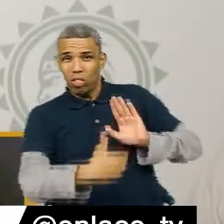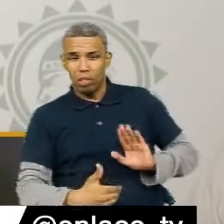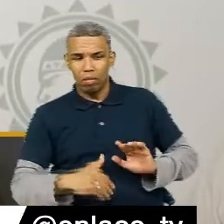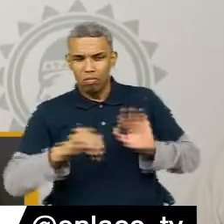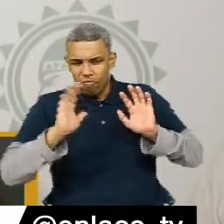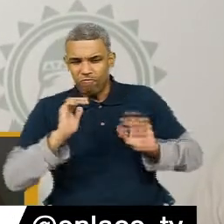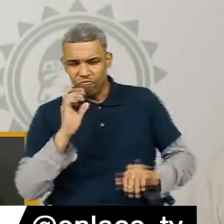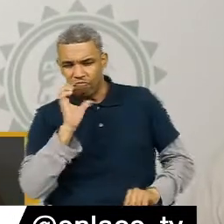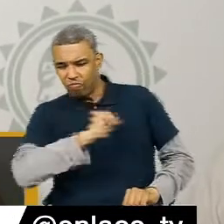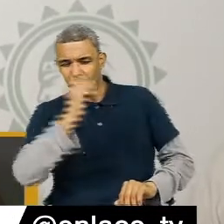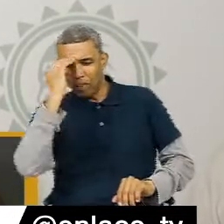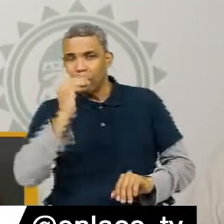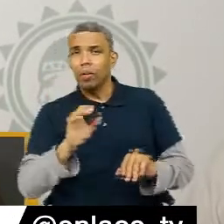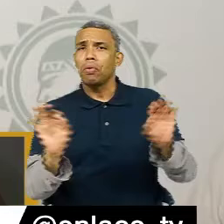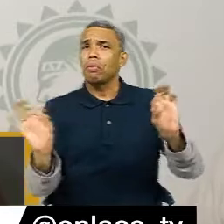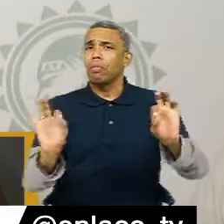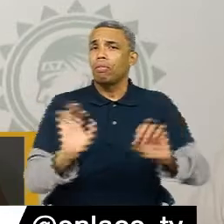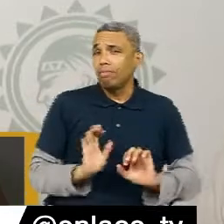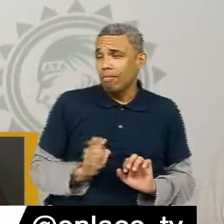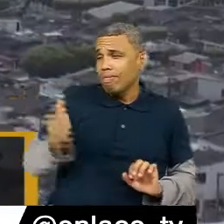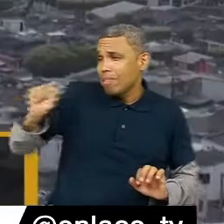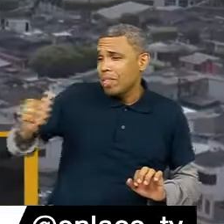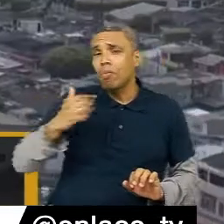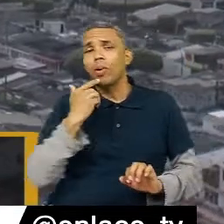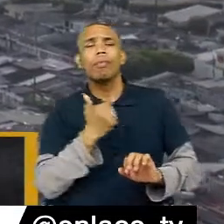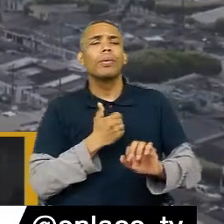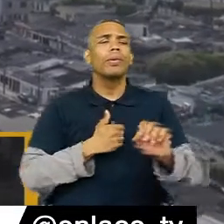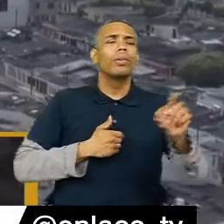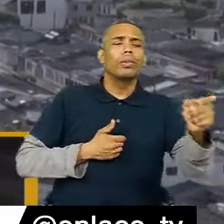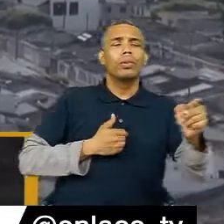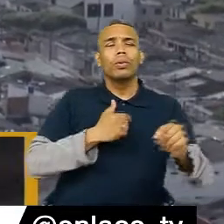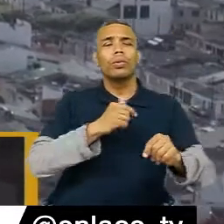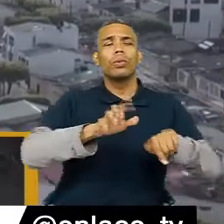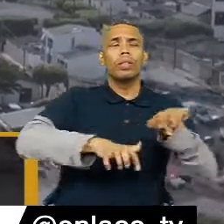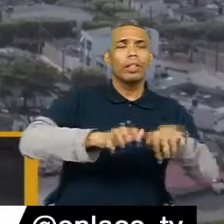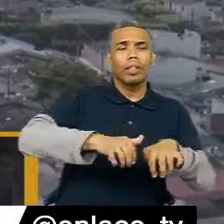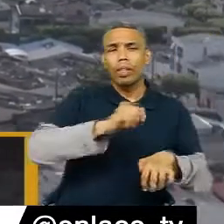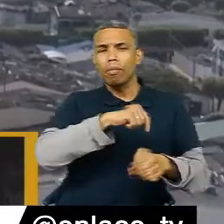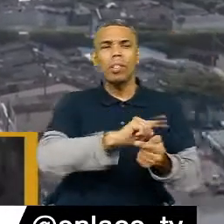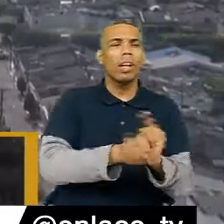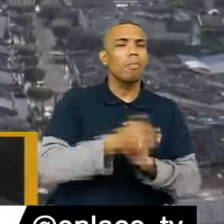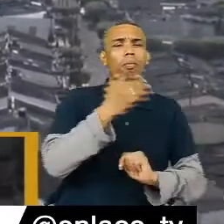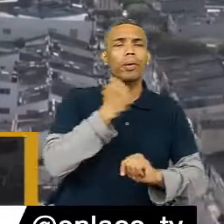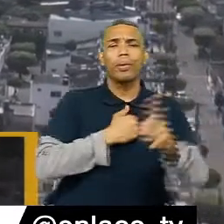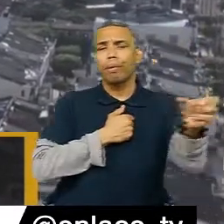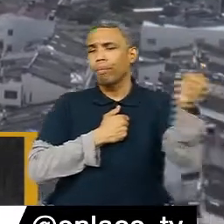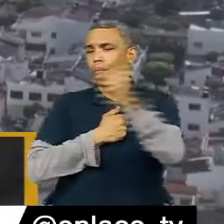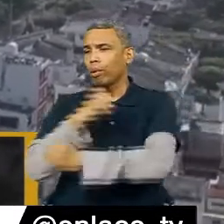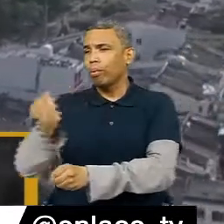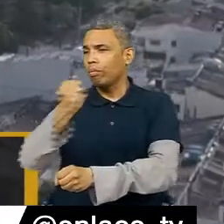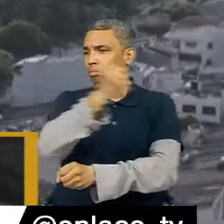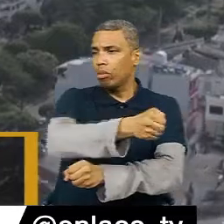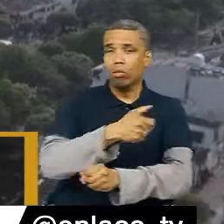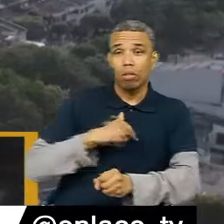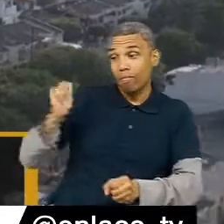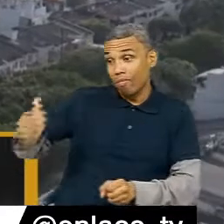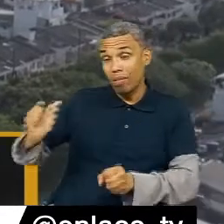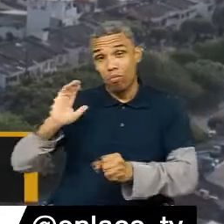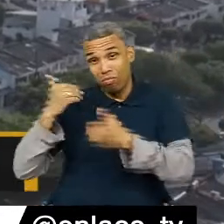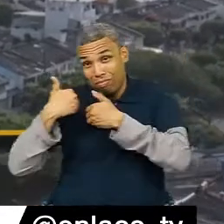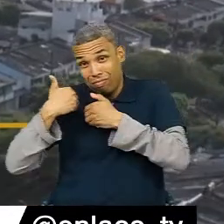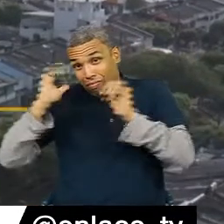proyección o la proyección que él requiere. Entonces, en eso sí somos respetuosos. Llamado a la ciudadanía hizo el presidente del consejo para que se confíe en el trabajo que se viene